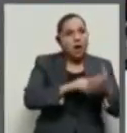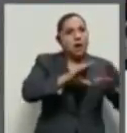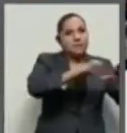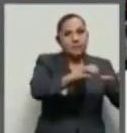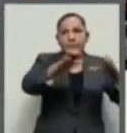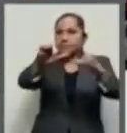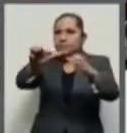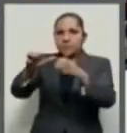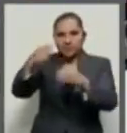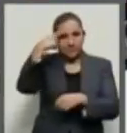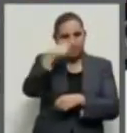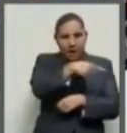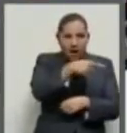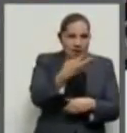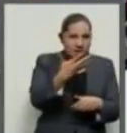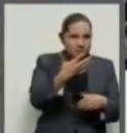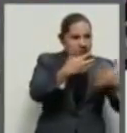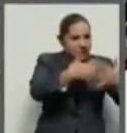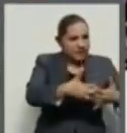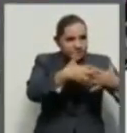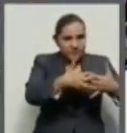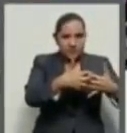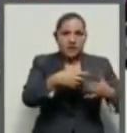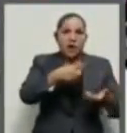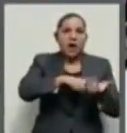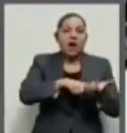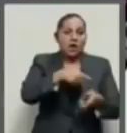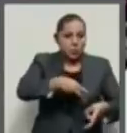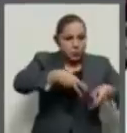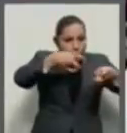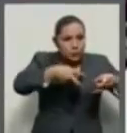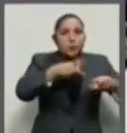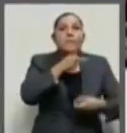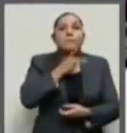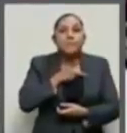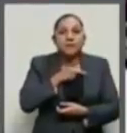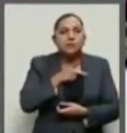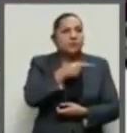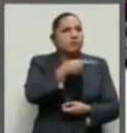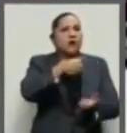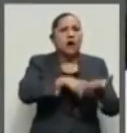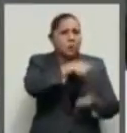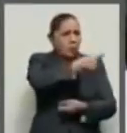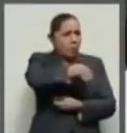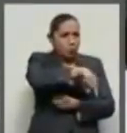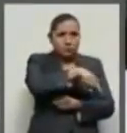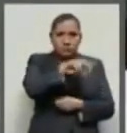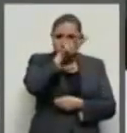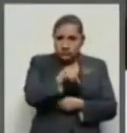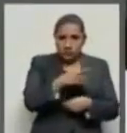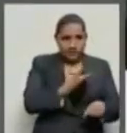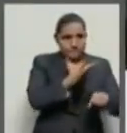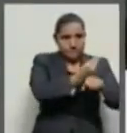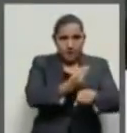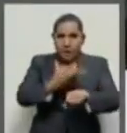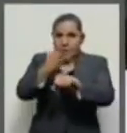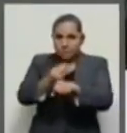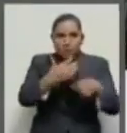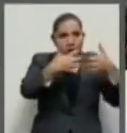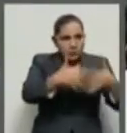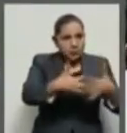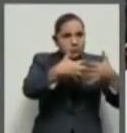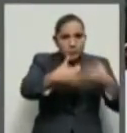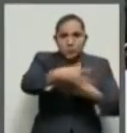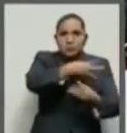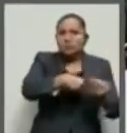La menor dependencia de gasolina importada nos da mayor posibilidades de